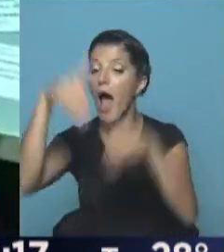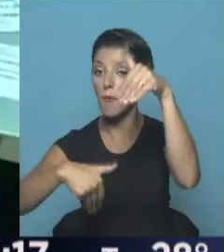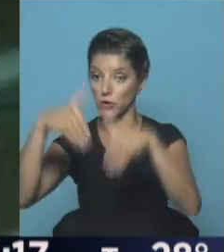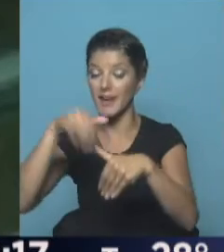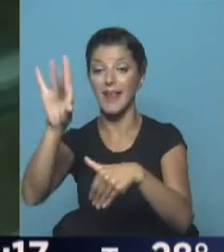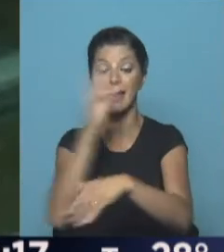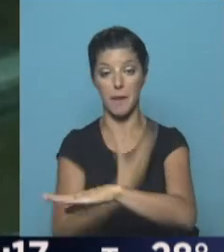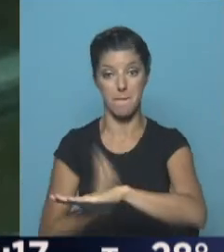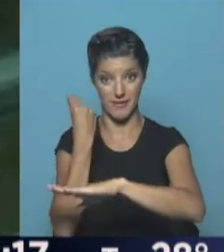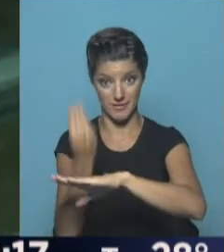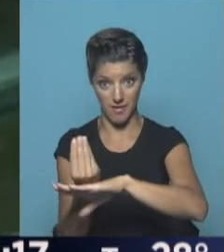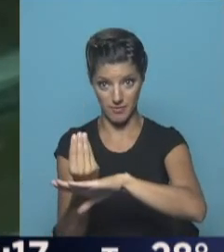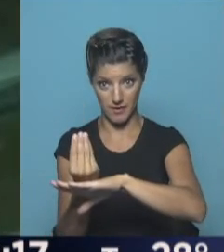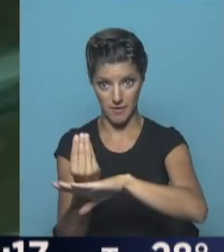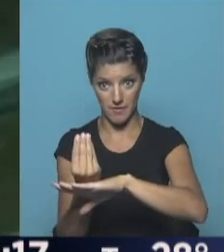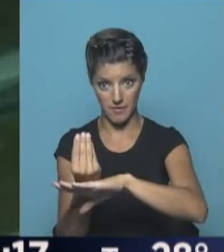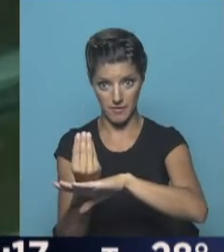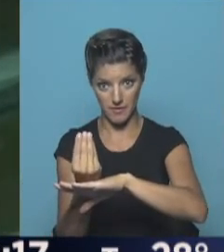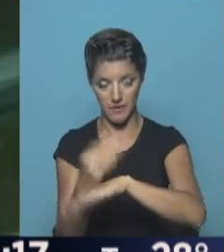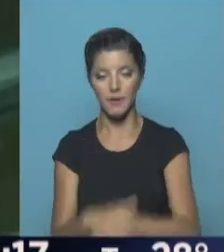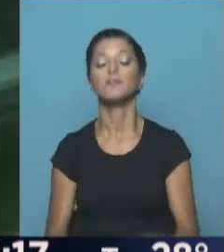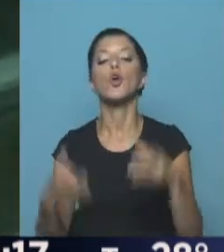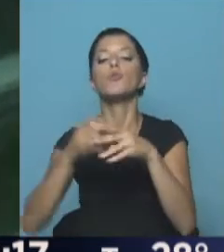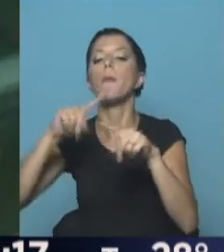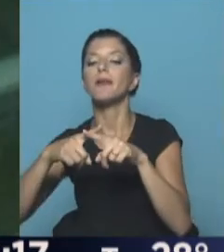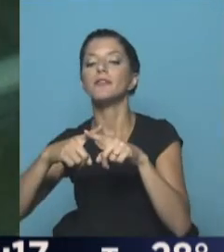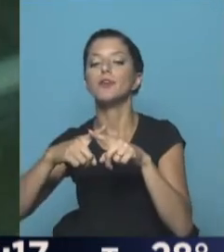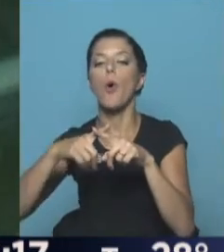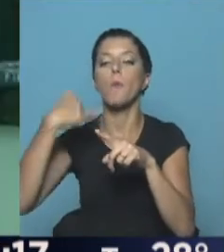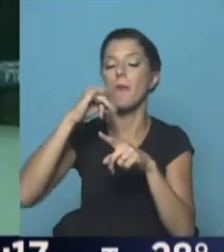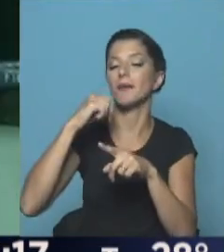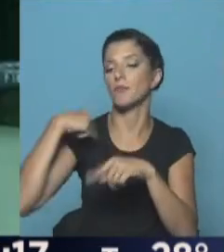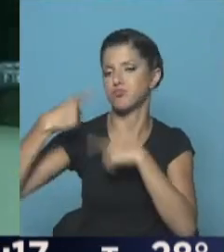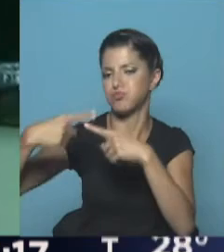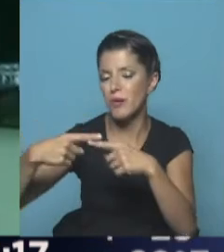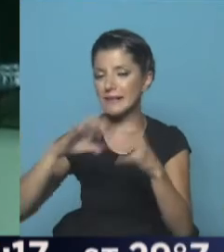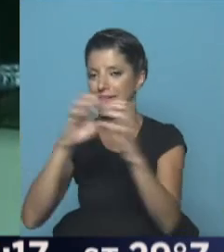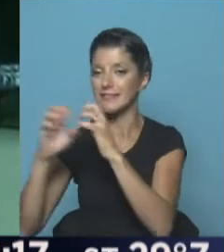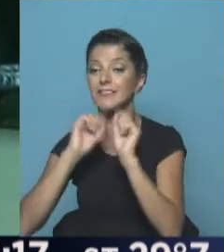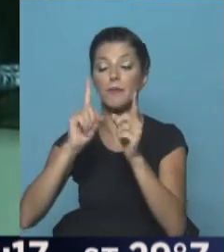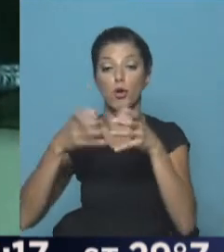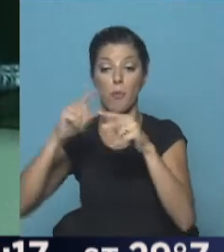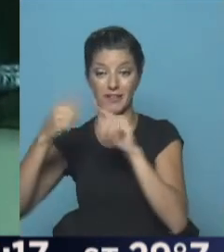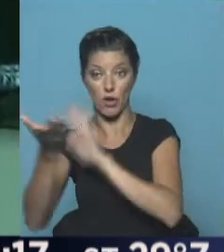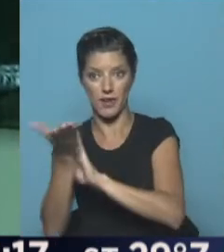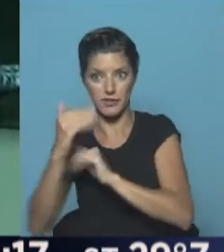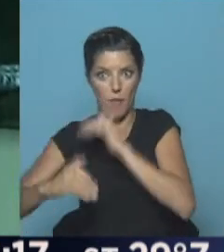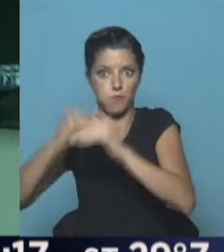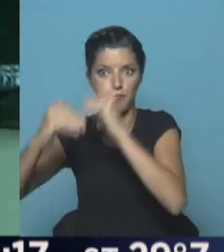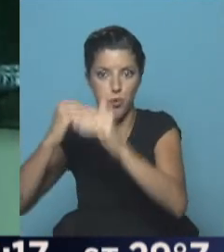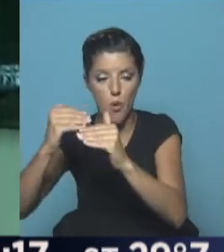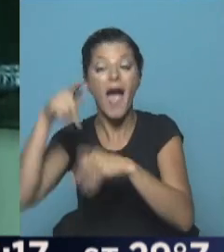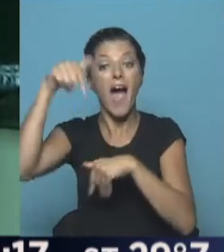determinarán el sucesor de françois hollande con los principales partidos en crisis y el avance de la ultraderecha en la gdc electoral